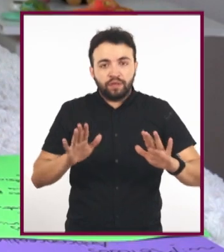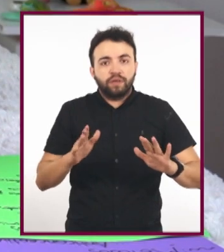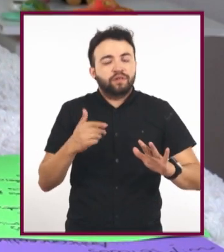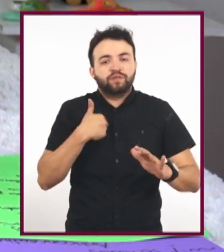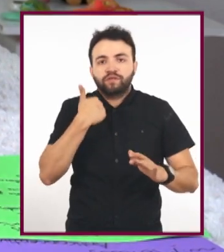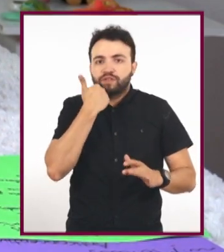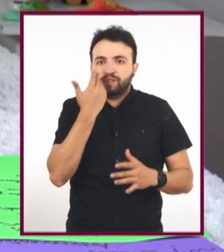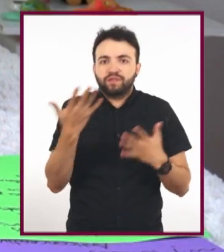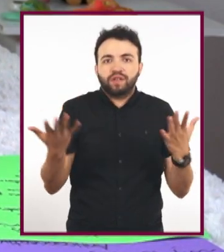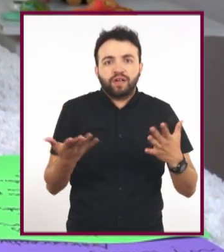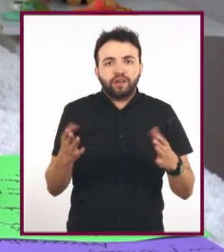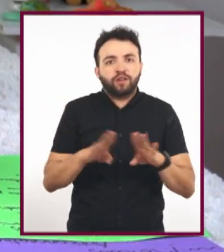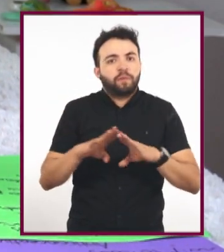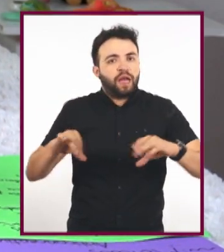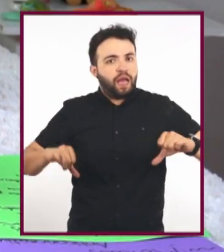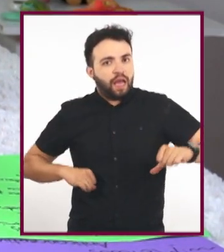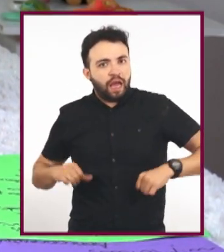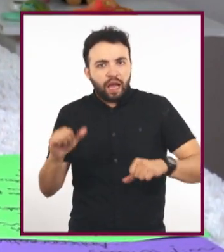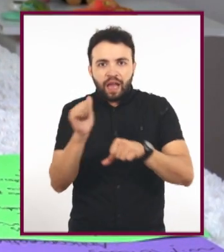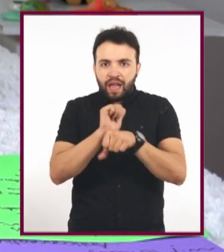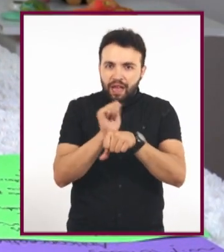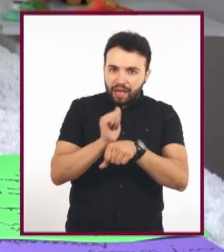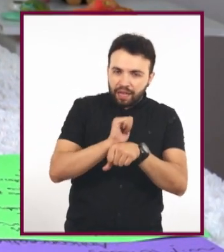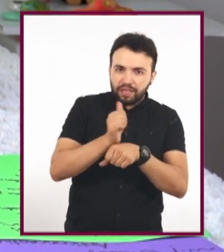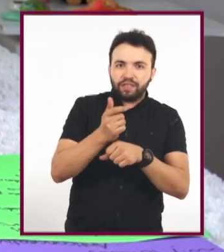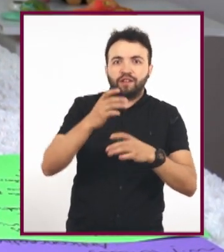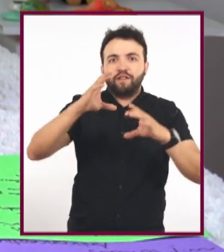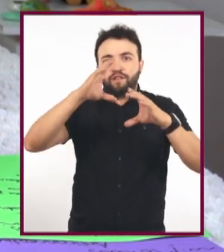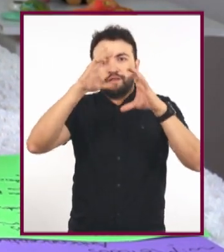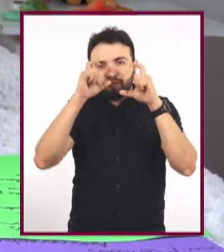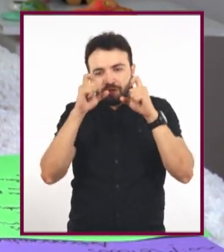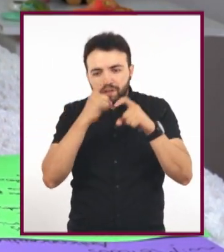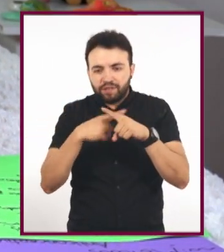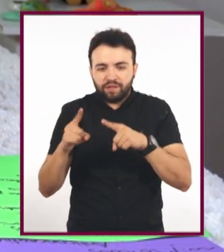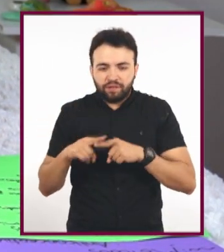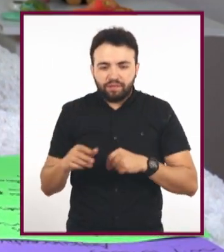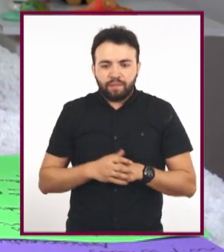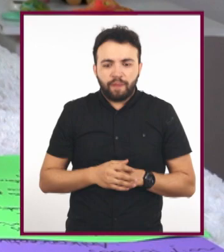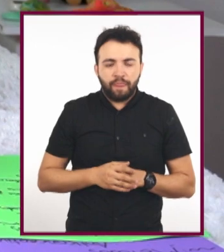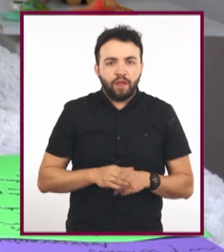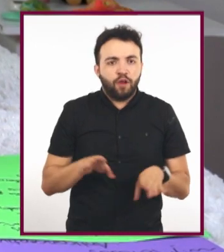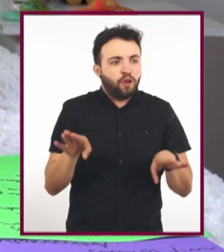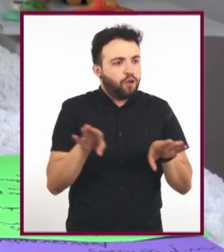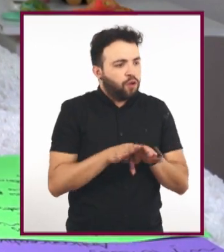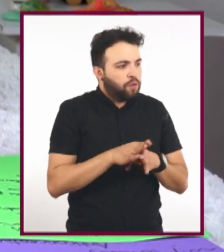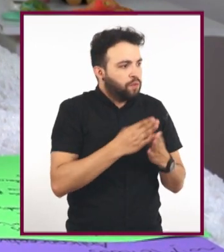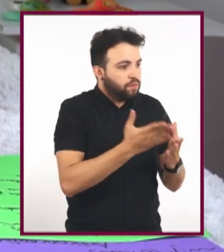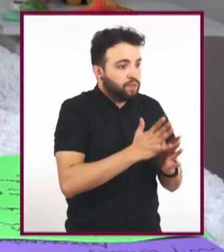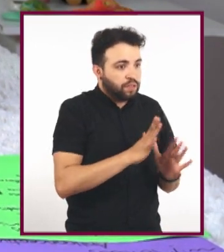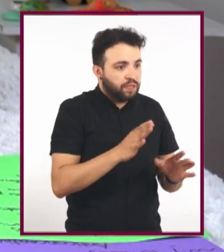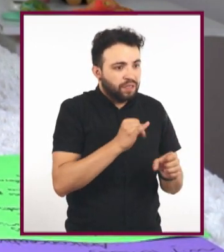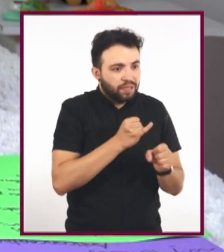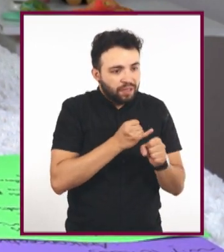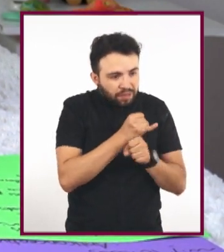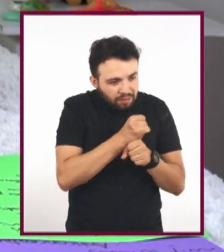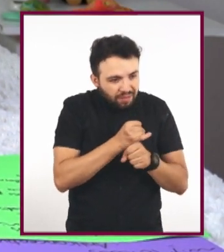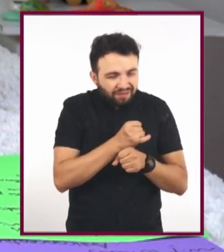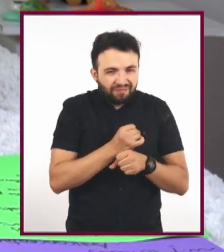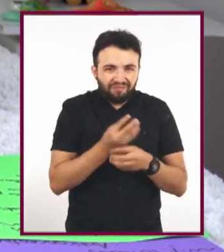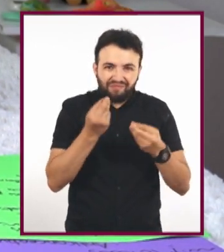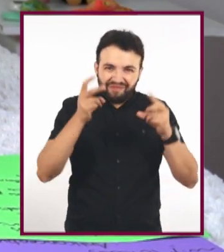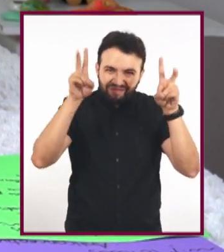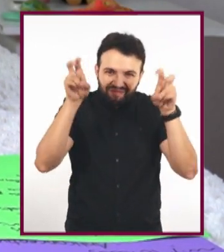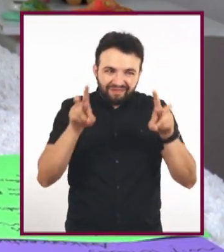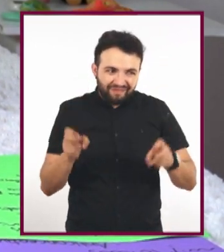manera muy sencilla conociendo todas estas alternativas, nos convirtamos en mamás y papás y dejemos de